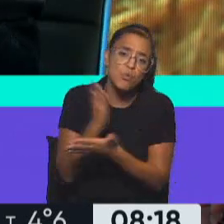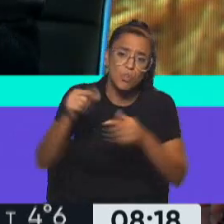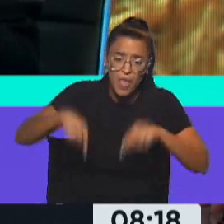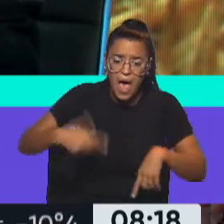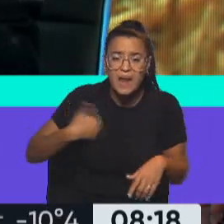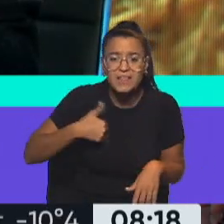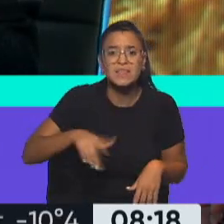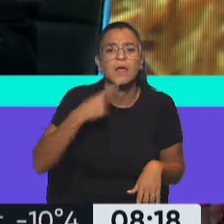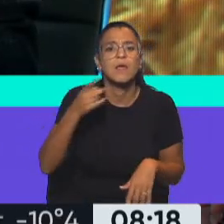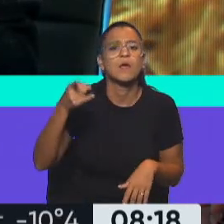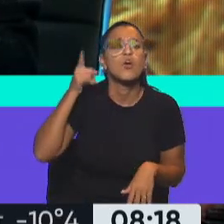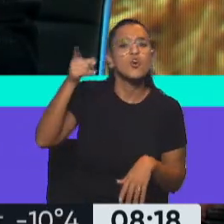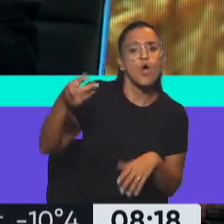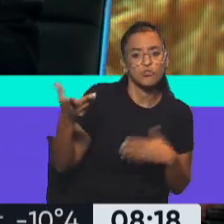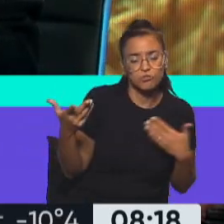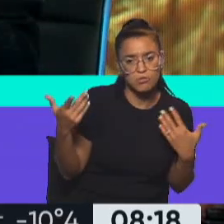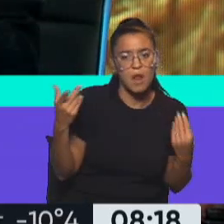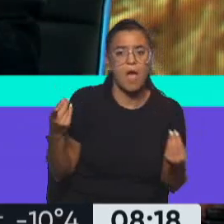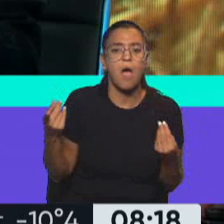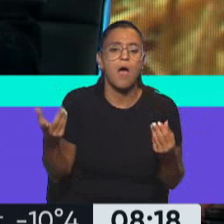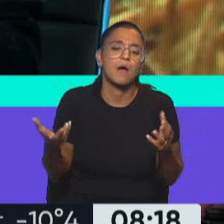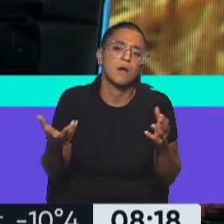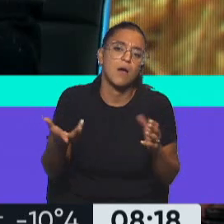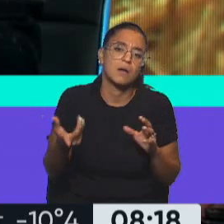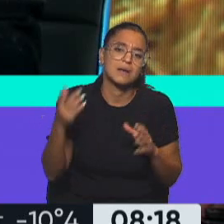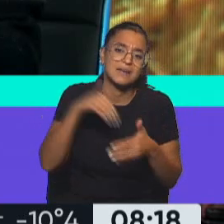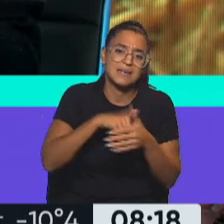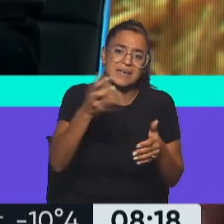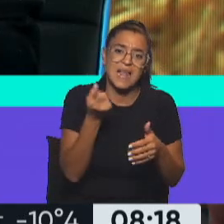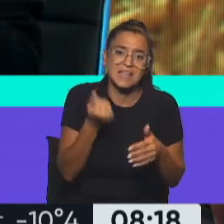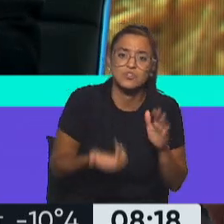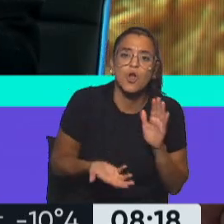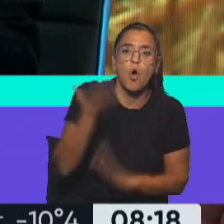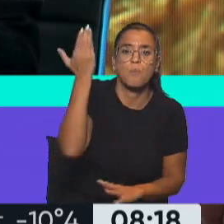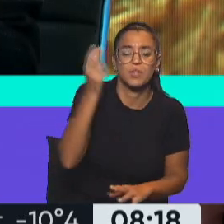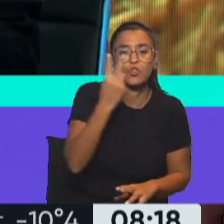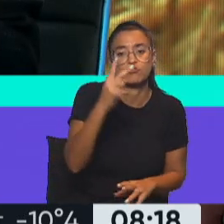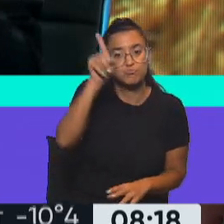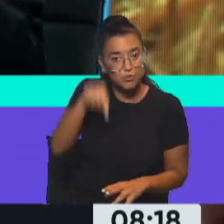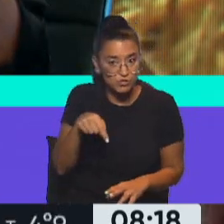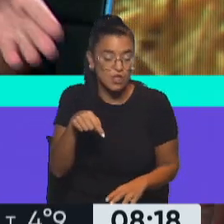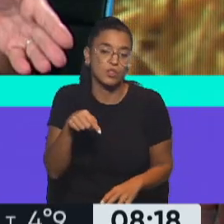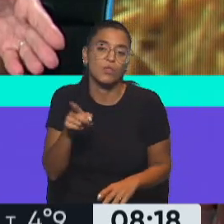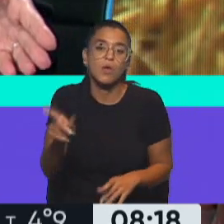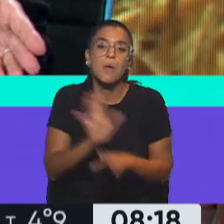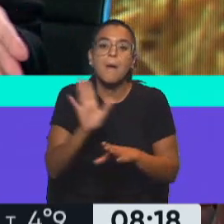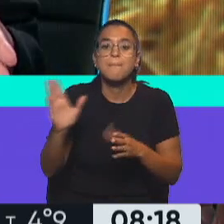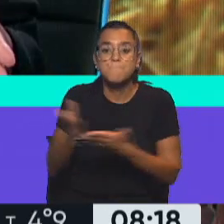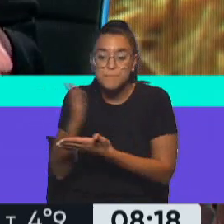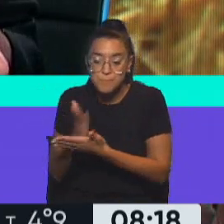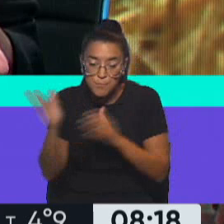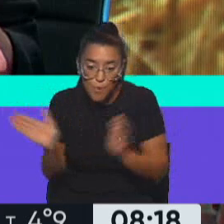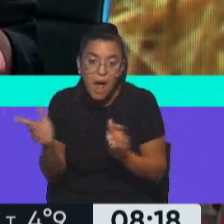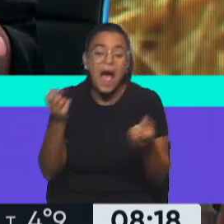a repudiar ampliamente la posibilidad de aumentar la retención. Puntualmente 2 puntos. Digo, desde el pequeño productor hasta